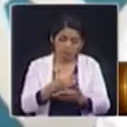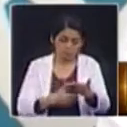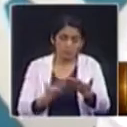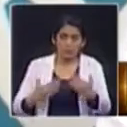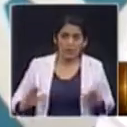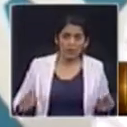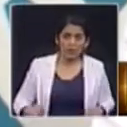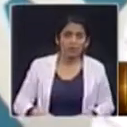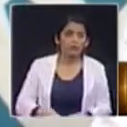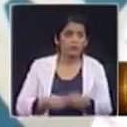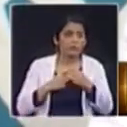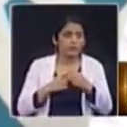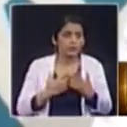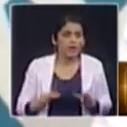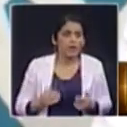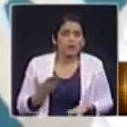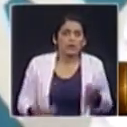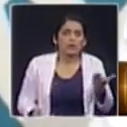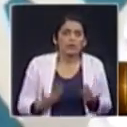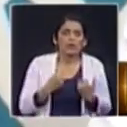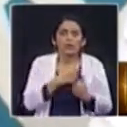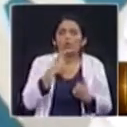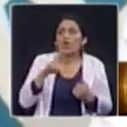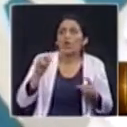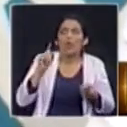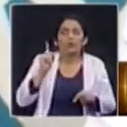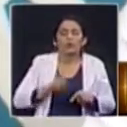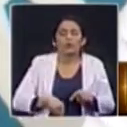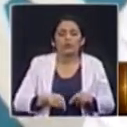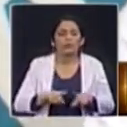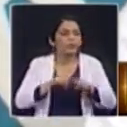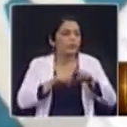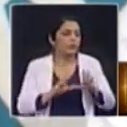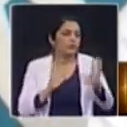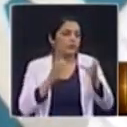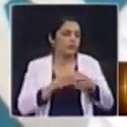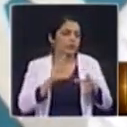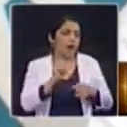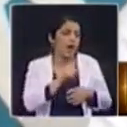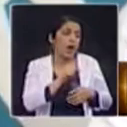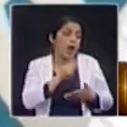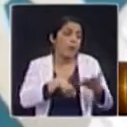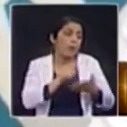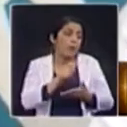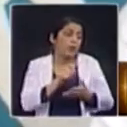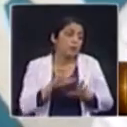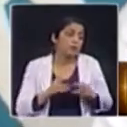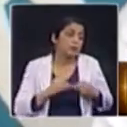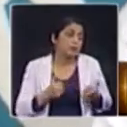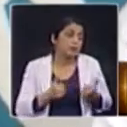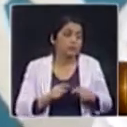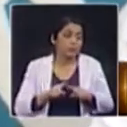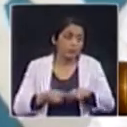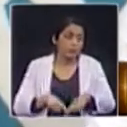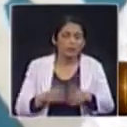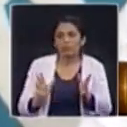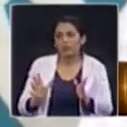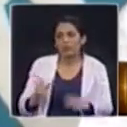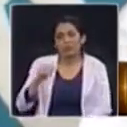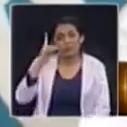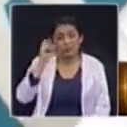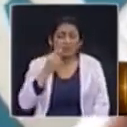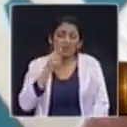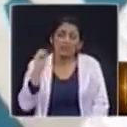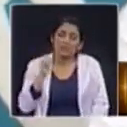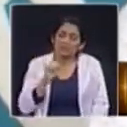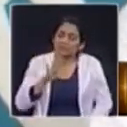iniciado. Yo no creo que haya excusas ya. Si es que pasa el CAL. Bueno, yo quiero creer que va a pasar porque quiero pensar, no me meto